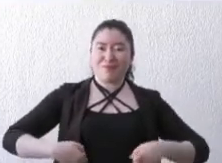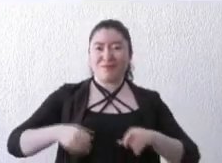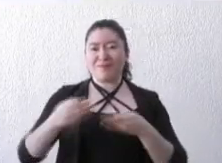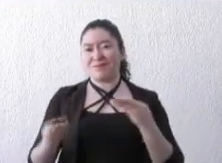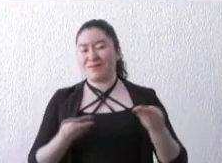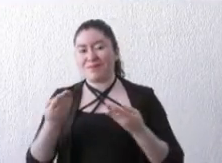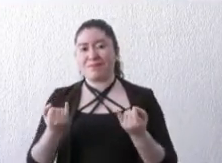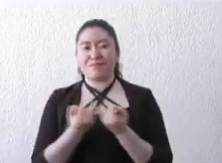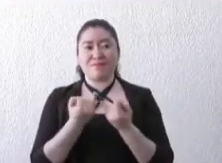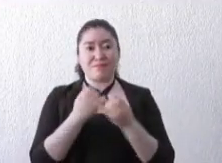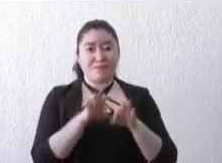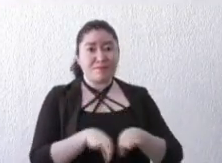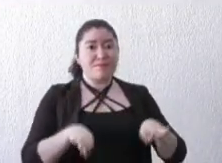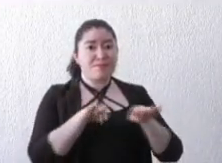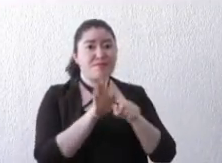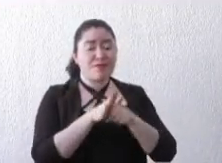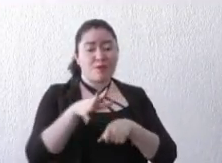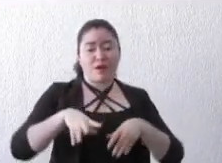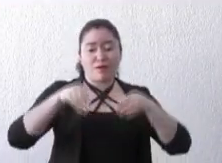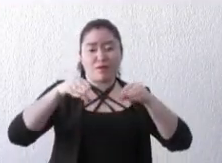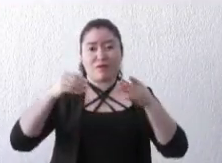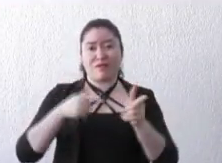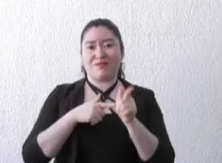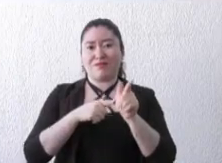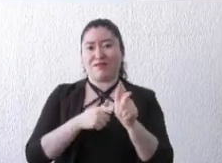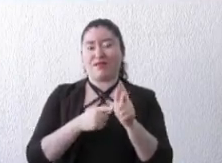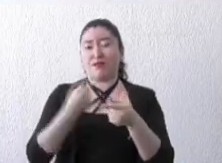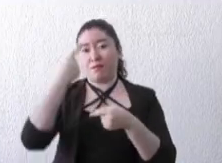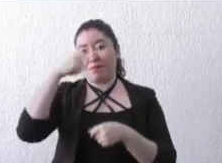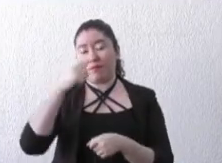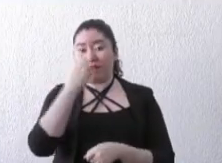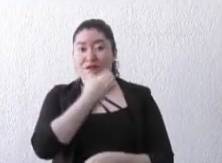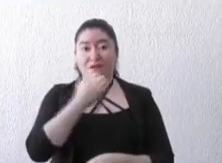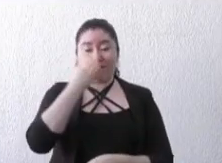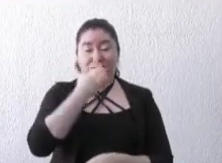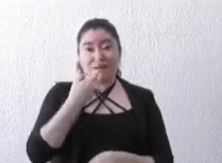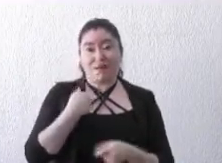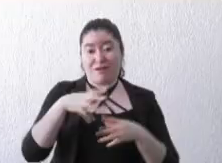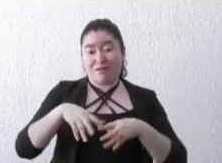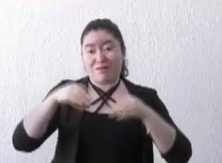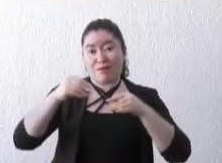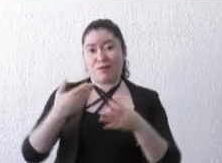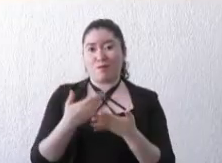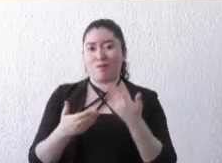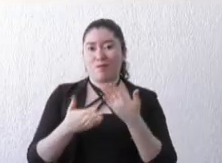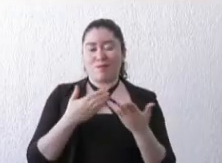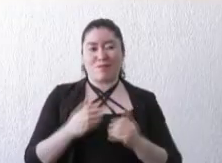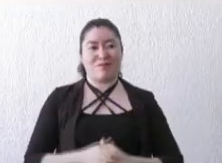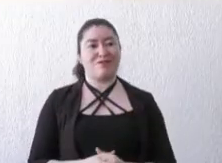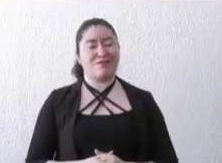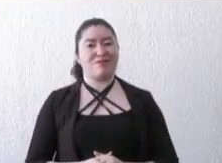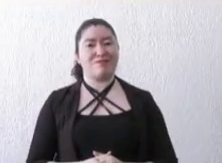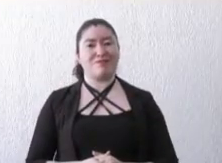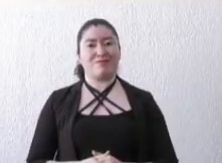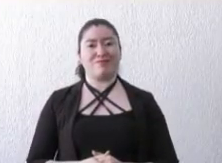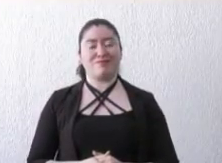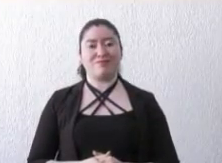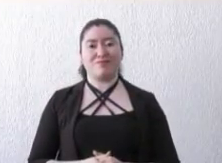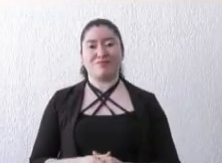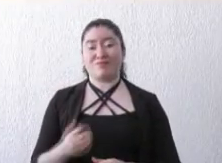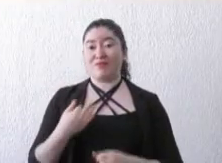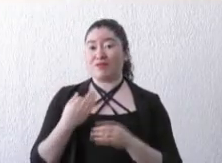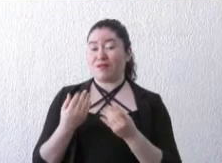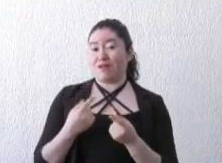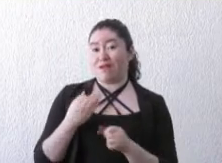artes circenses, con la Escuela de Artes Escénicas, que recupera el circo moderno como una visión de la cultura de nuestra ciudad, así